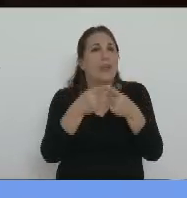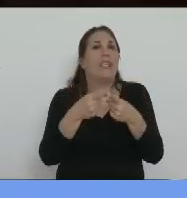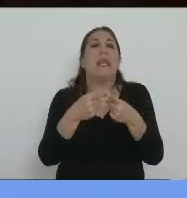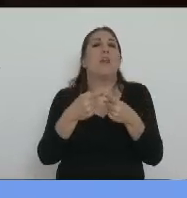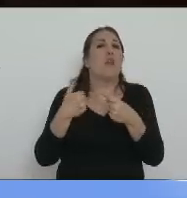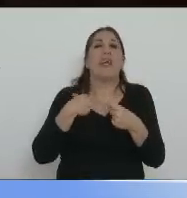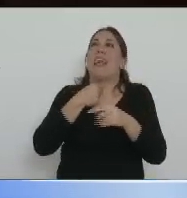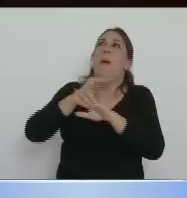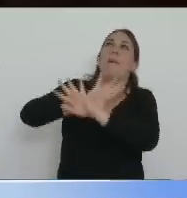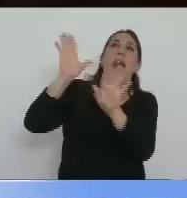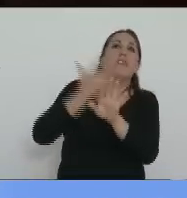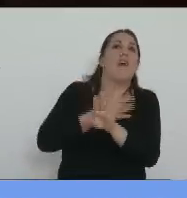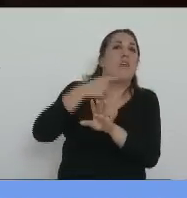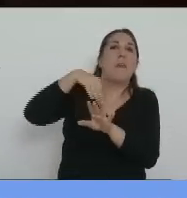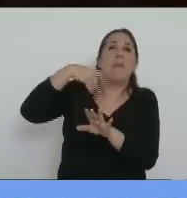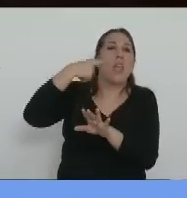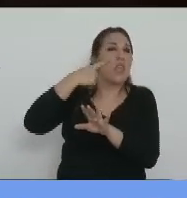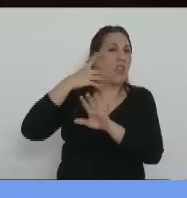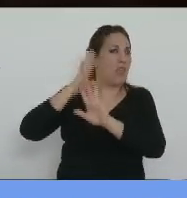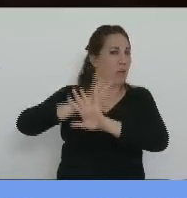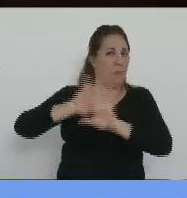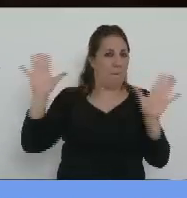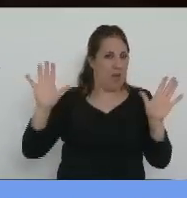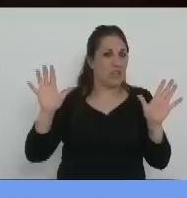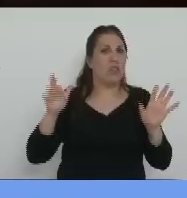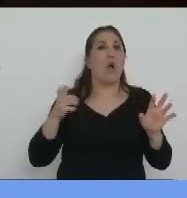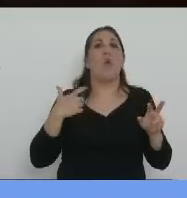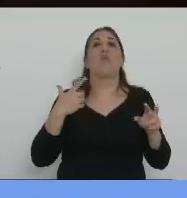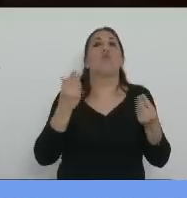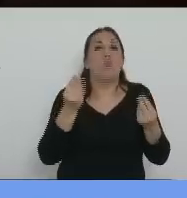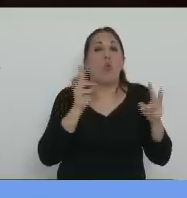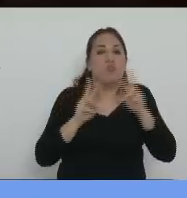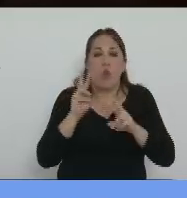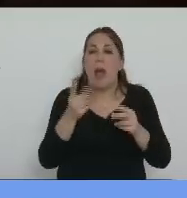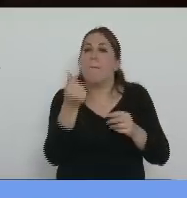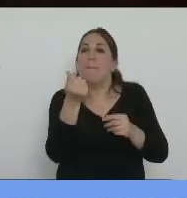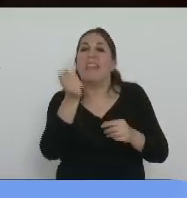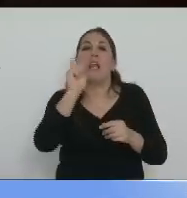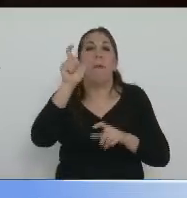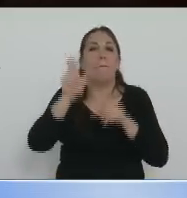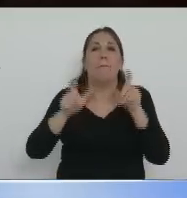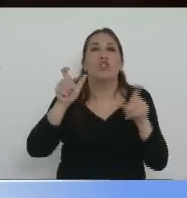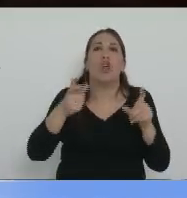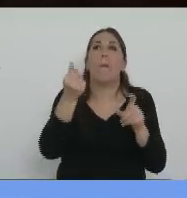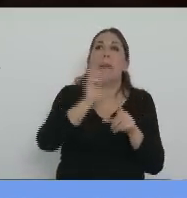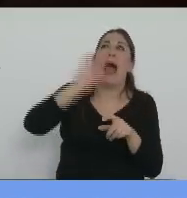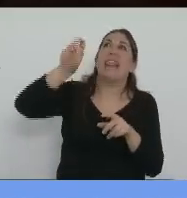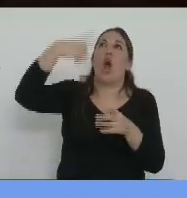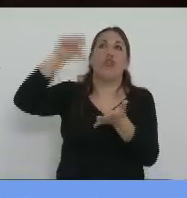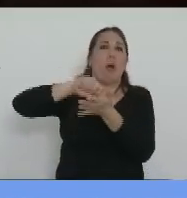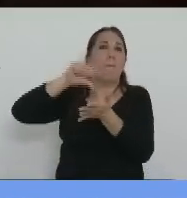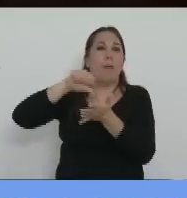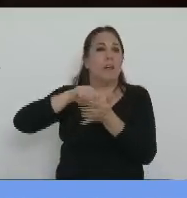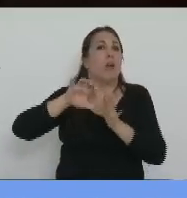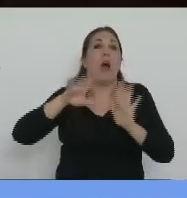al fondo esto tiene que quedar claro este es el primer objetivo y buscamos la plata los valores que la tienen afuera después en consecuencias colaterales